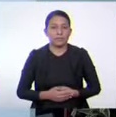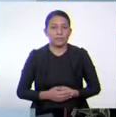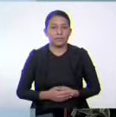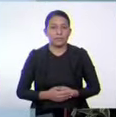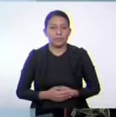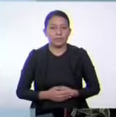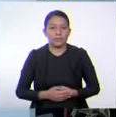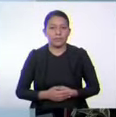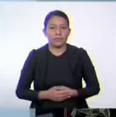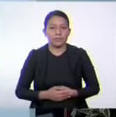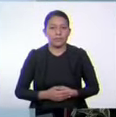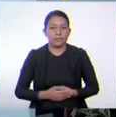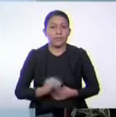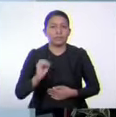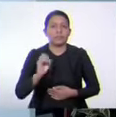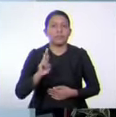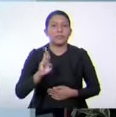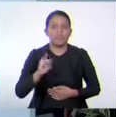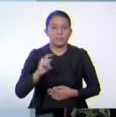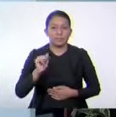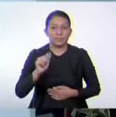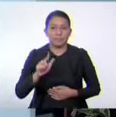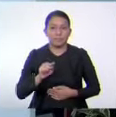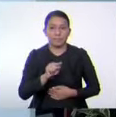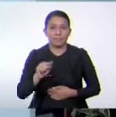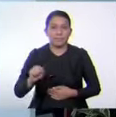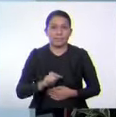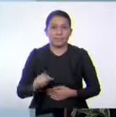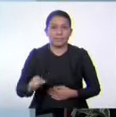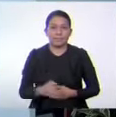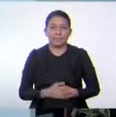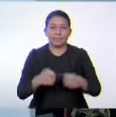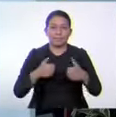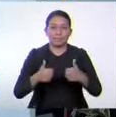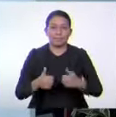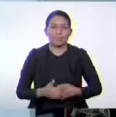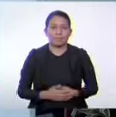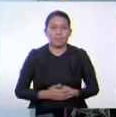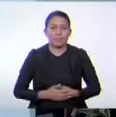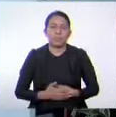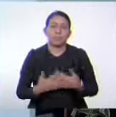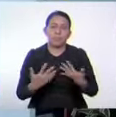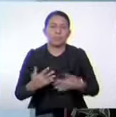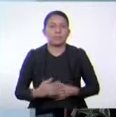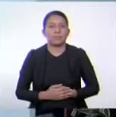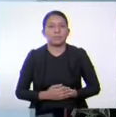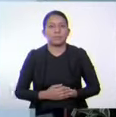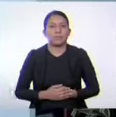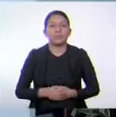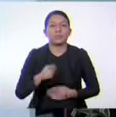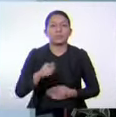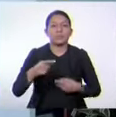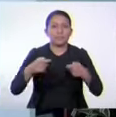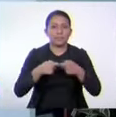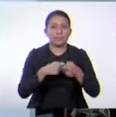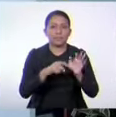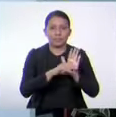Y este sería en Z. Bien, entonces colocamos los electrones,